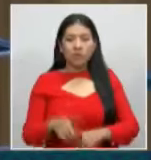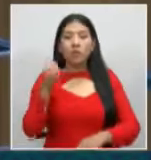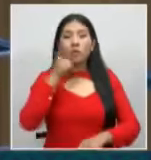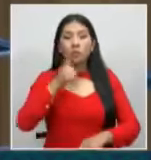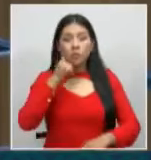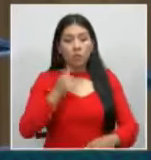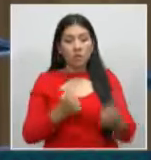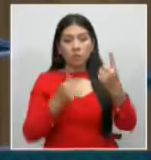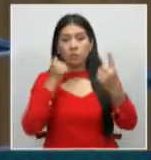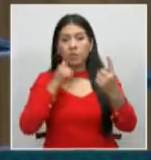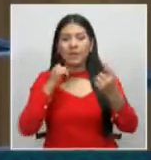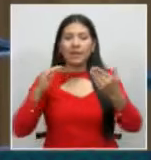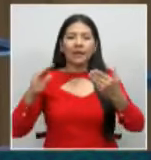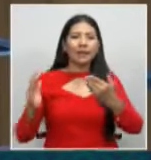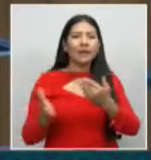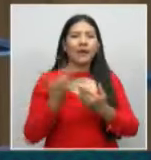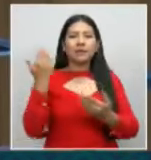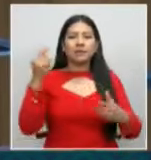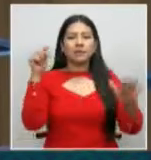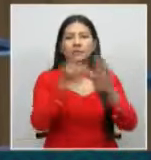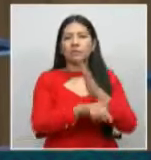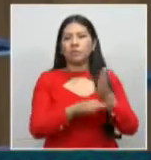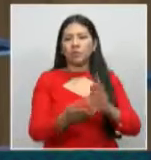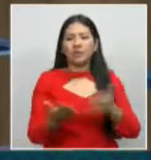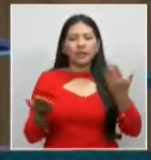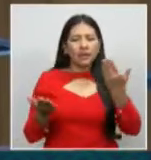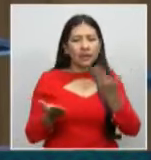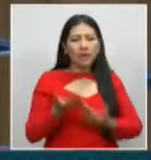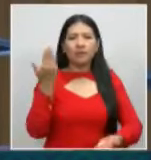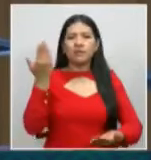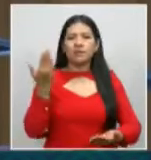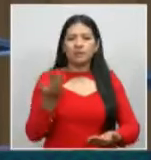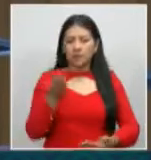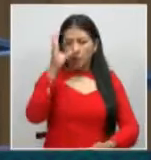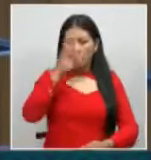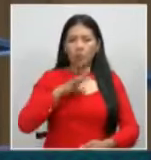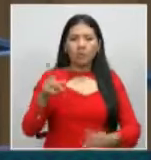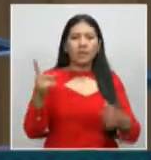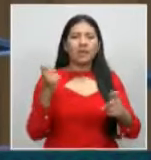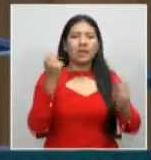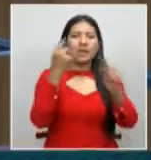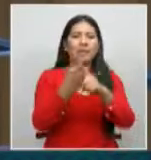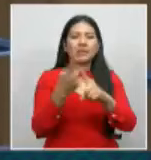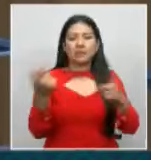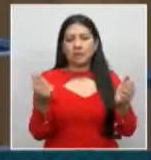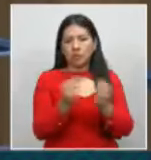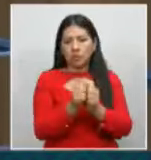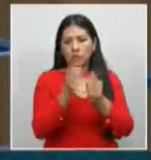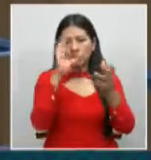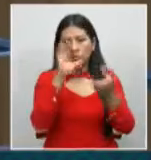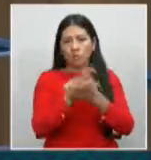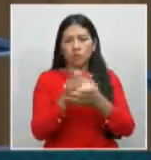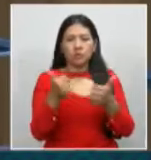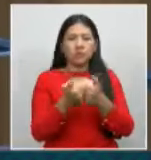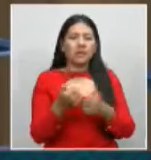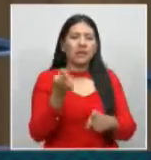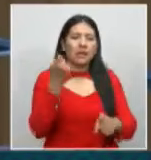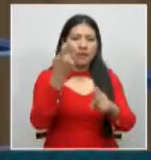pierde la vida a manos de su agresor, a manos de su expareja. Y en la gestión